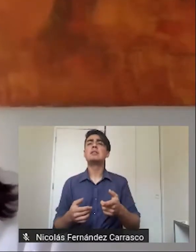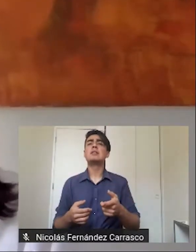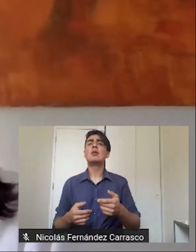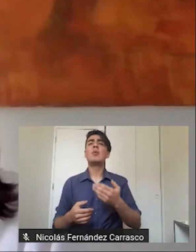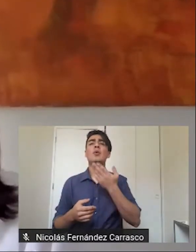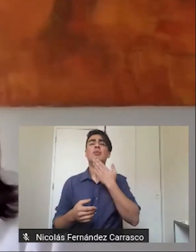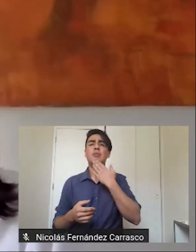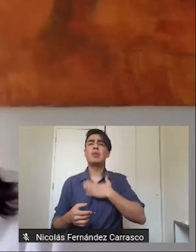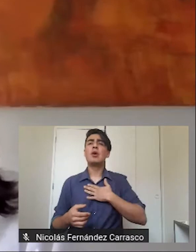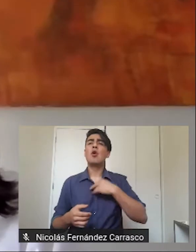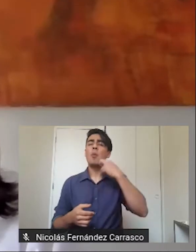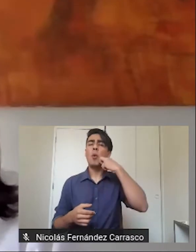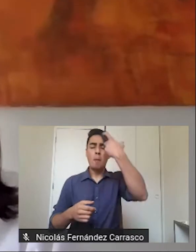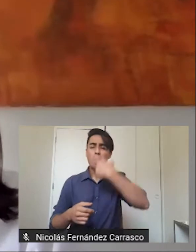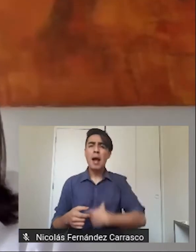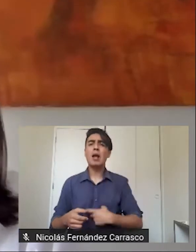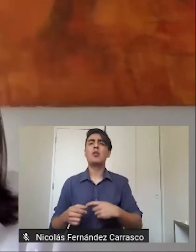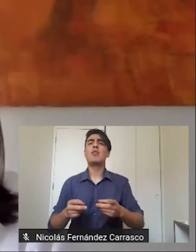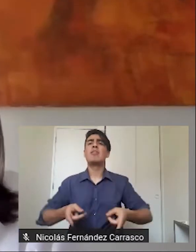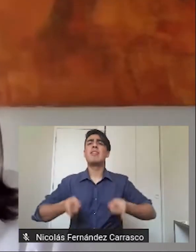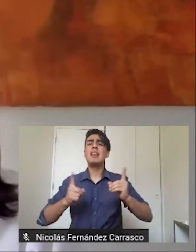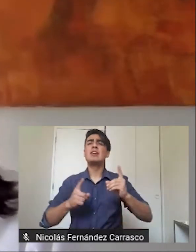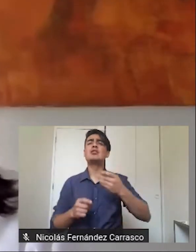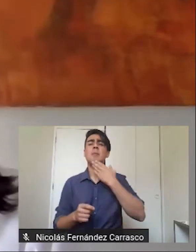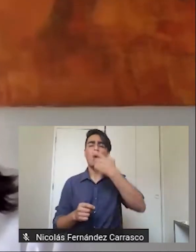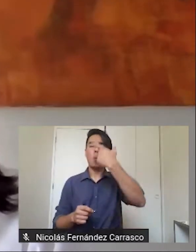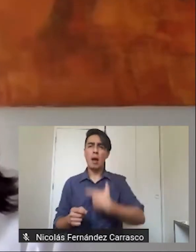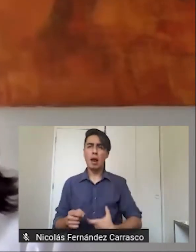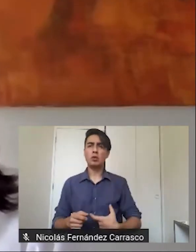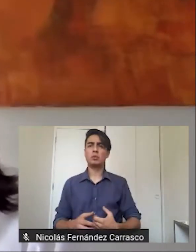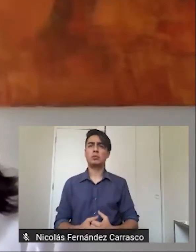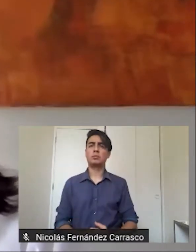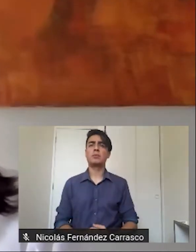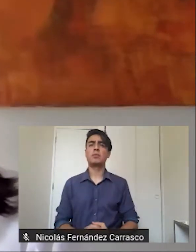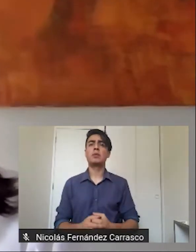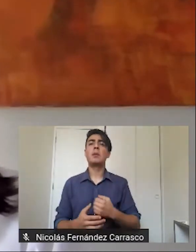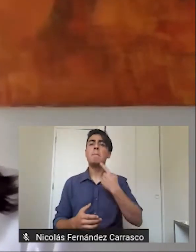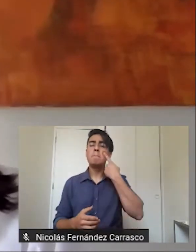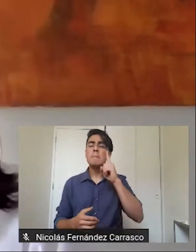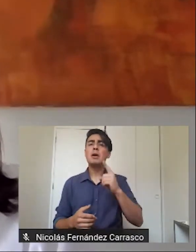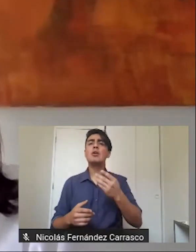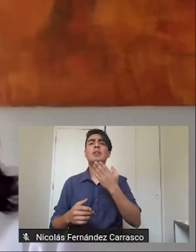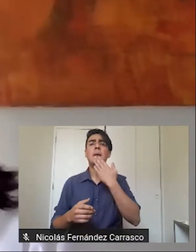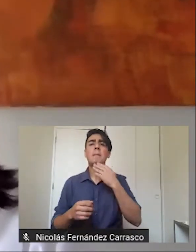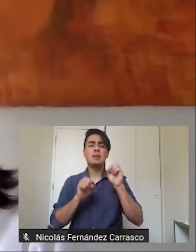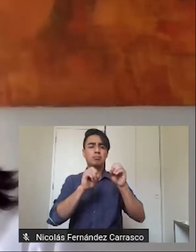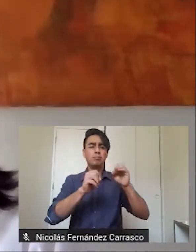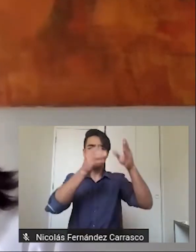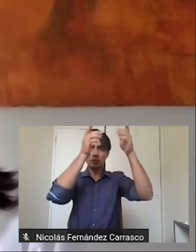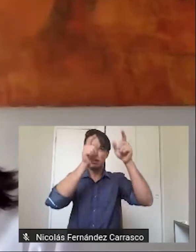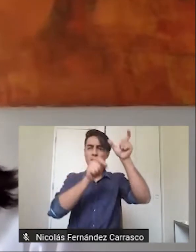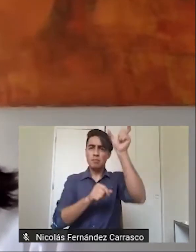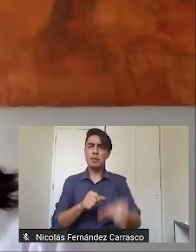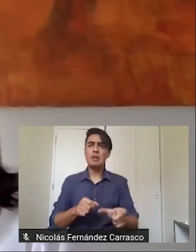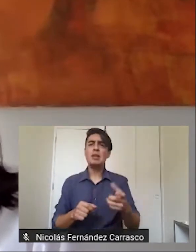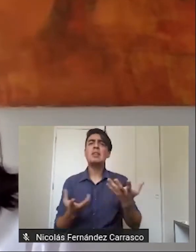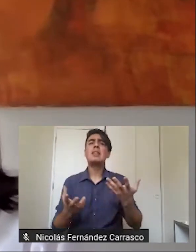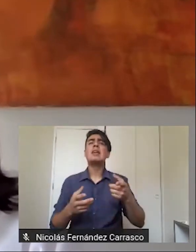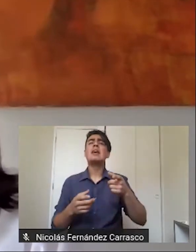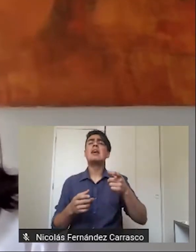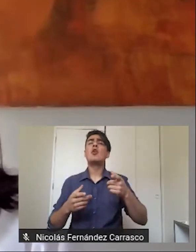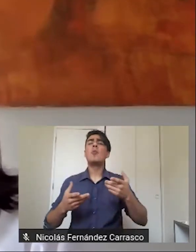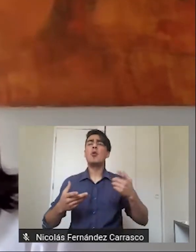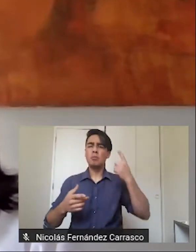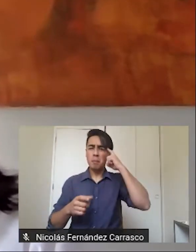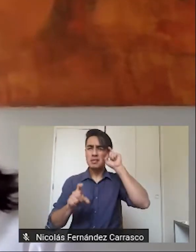capaces de generar el diálogo participativo y la reflexión crítica en las escuelas, de tal manera